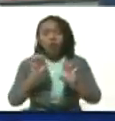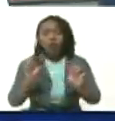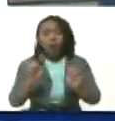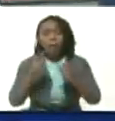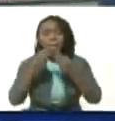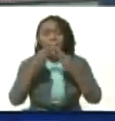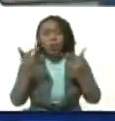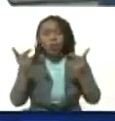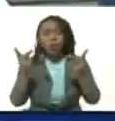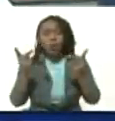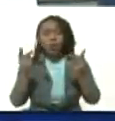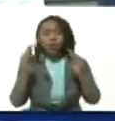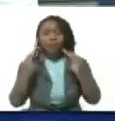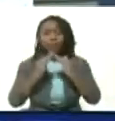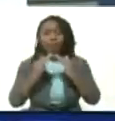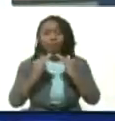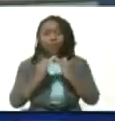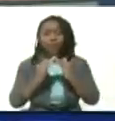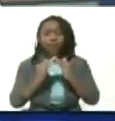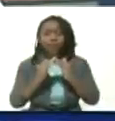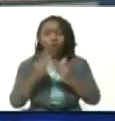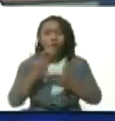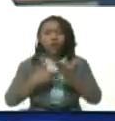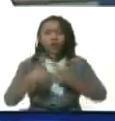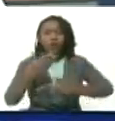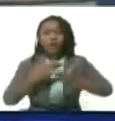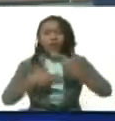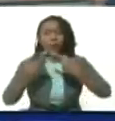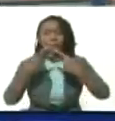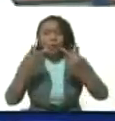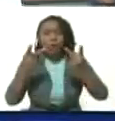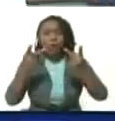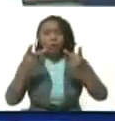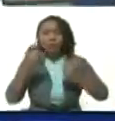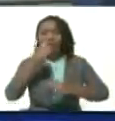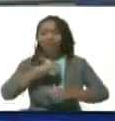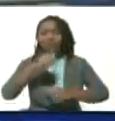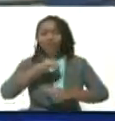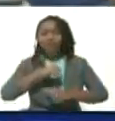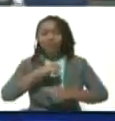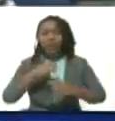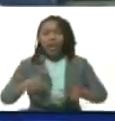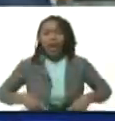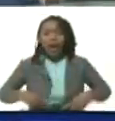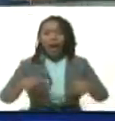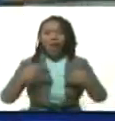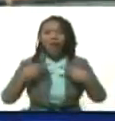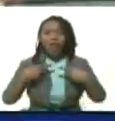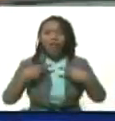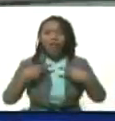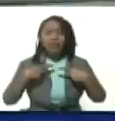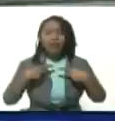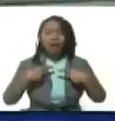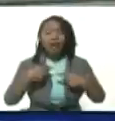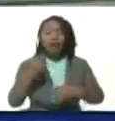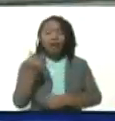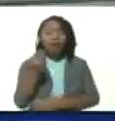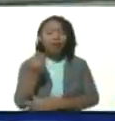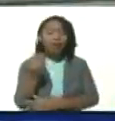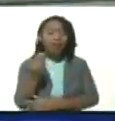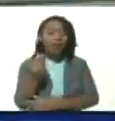salud pública, las viviendas, los servicios públicos, se sostiene la vida colectiva, el salario.